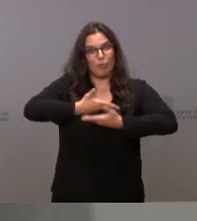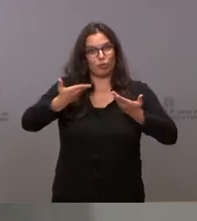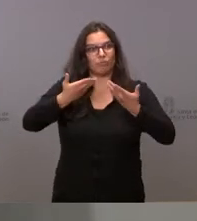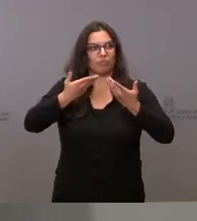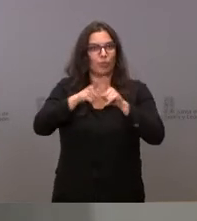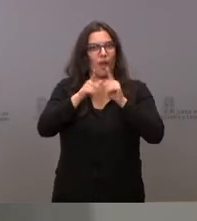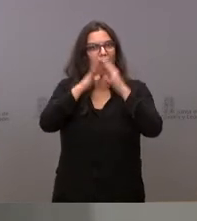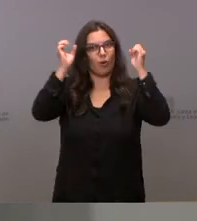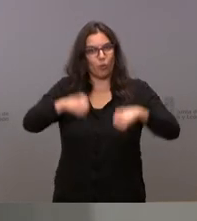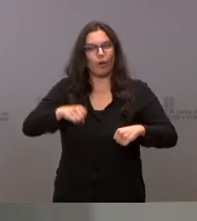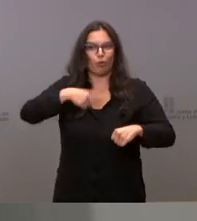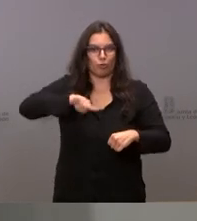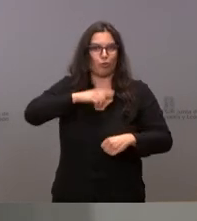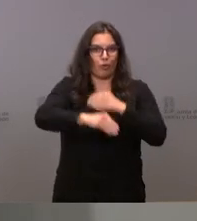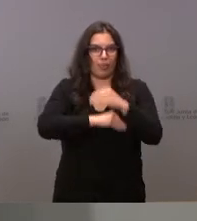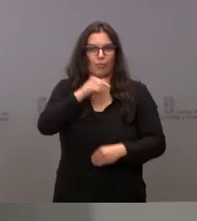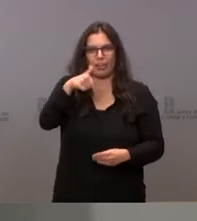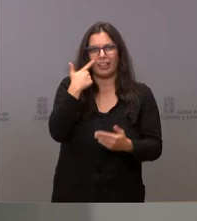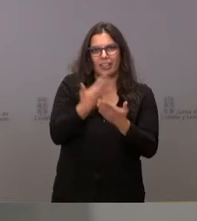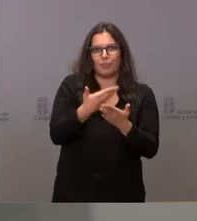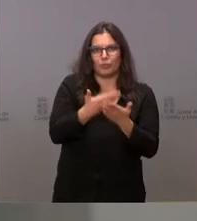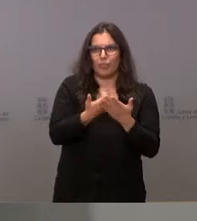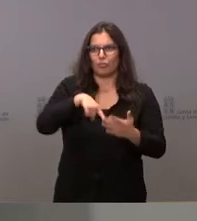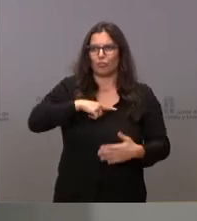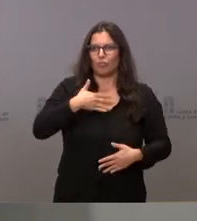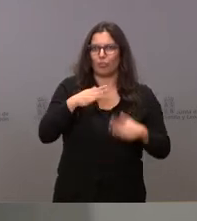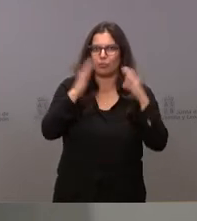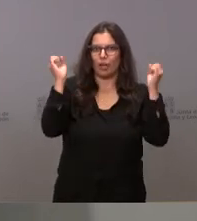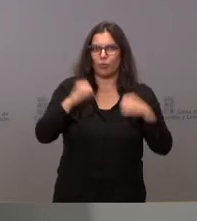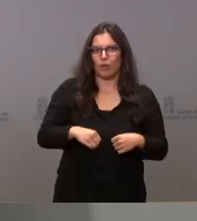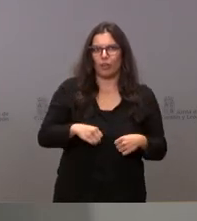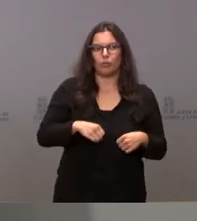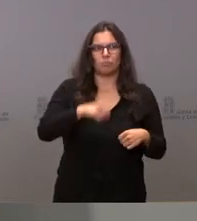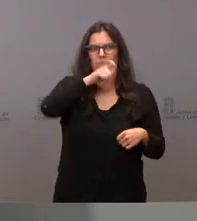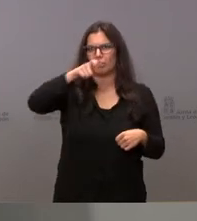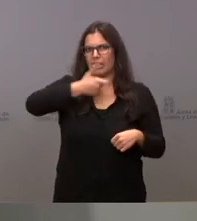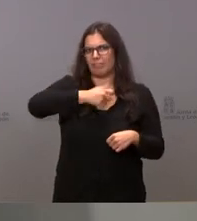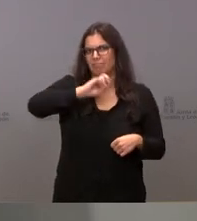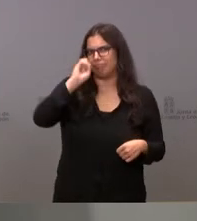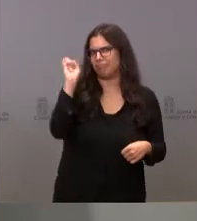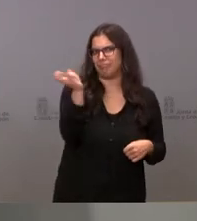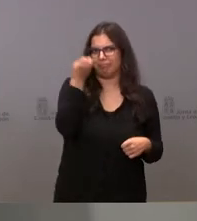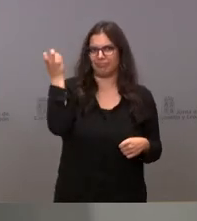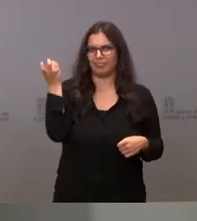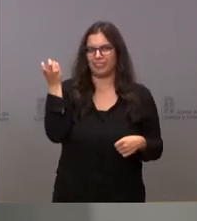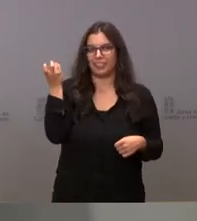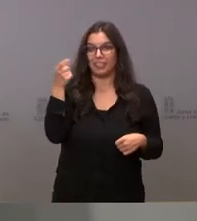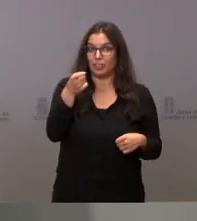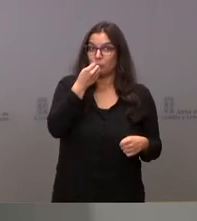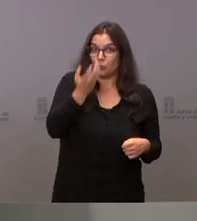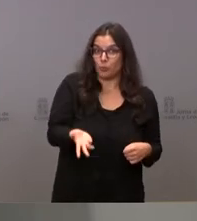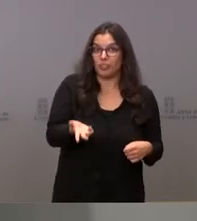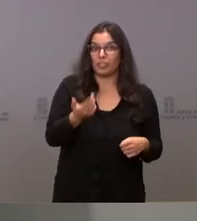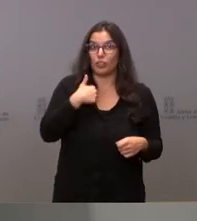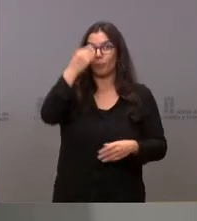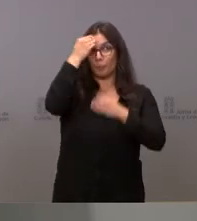decirle que nosotros hemos demostrado en esta comunidad ser capaces de llegar a acuerdos con mucha gente. Y yo creo que eso es bueno, es más, creo que